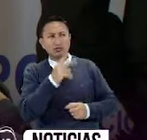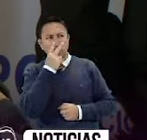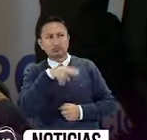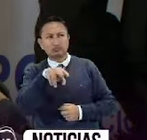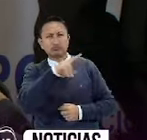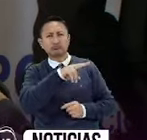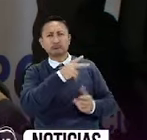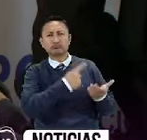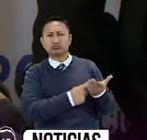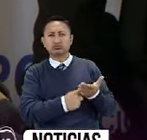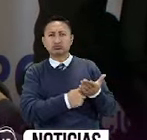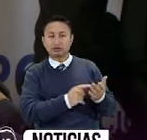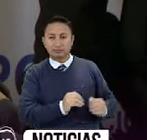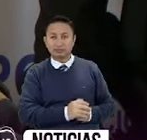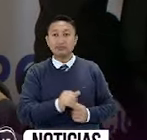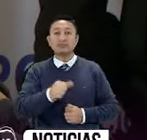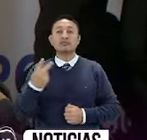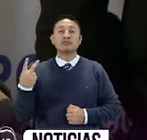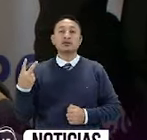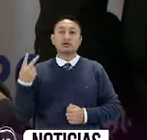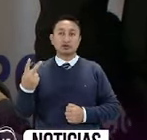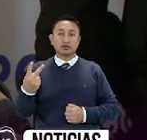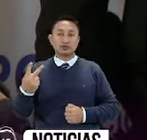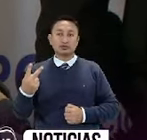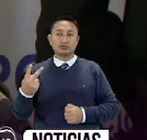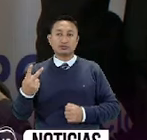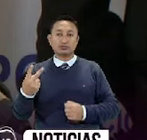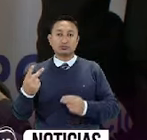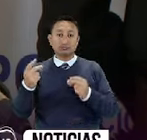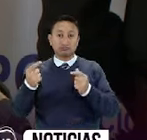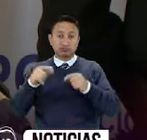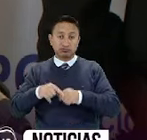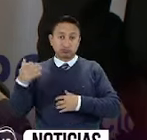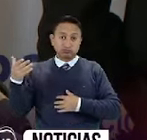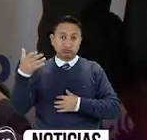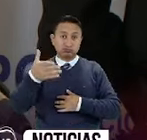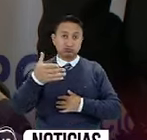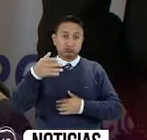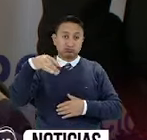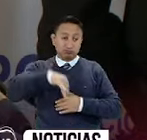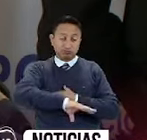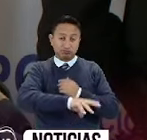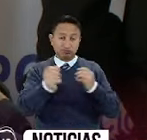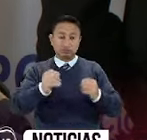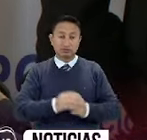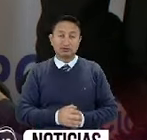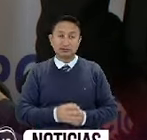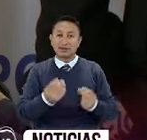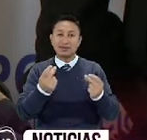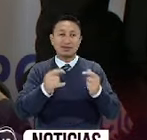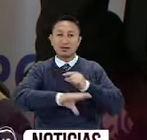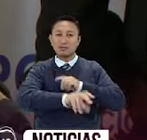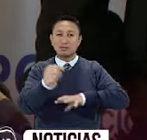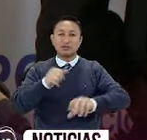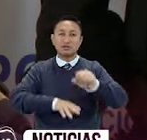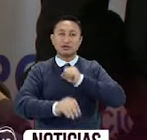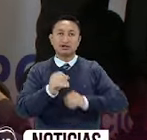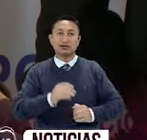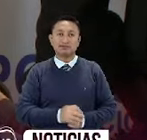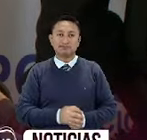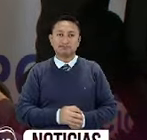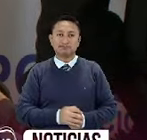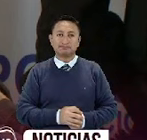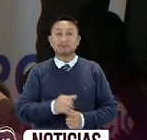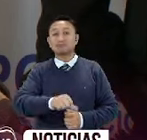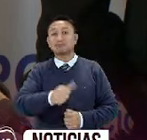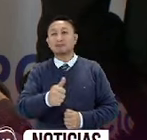este trabajo, y los otros 2 ciudadanos inmediatamente proceden a sustraer lo que más pueda, posiblemente en complicidad con